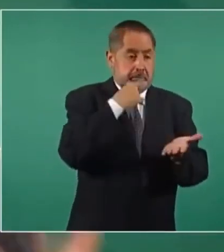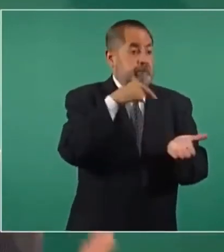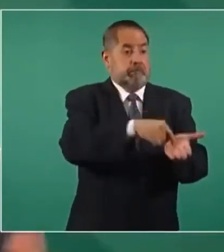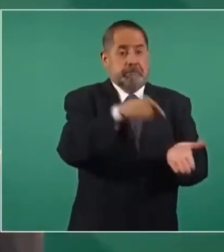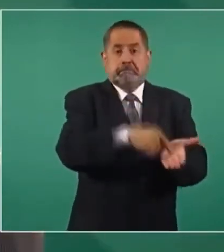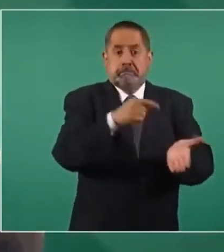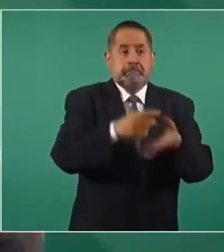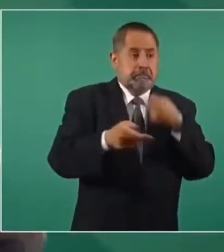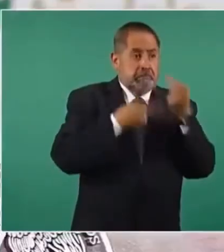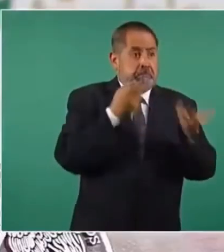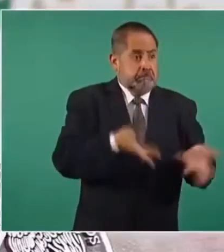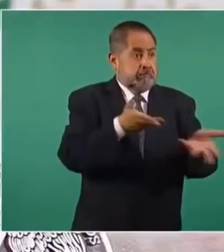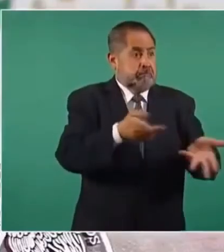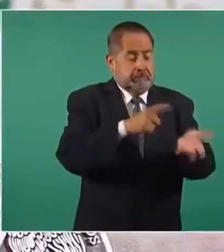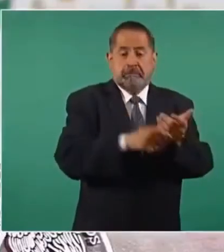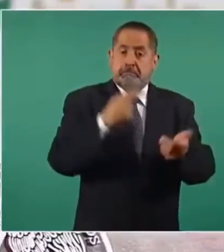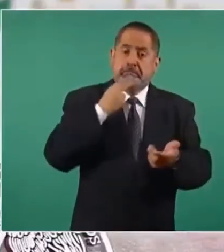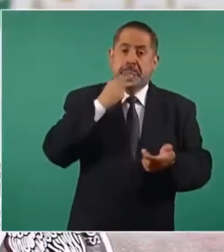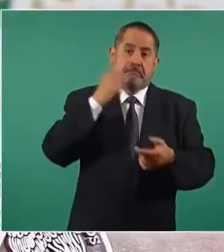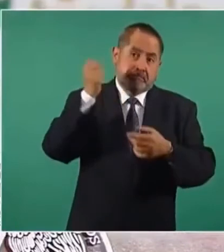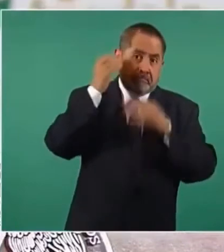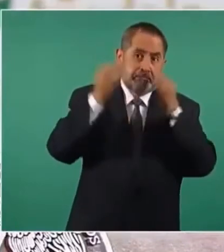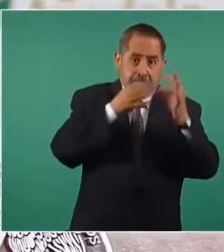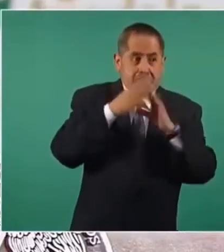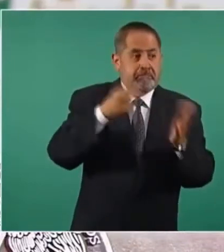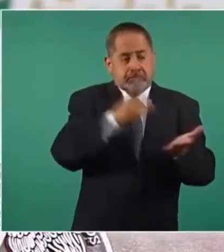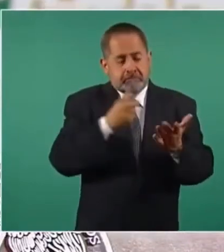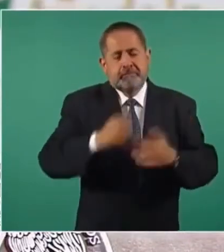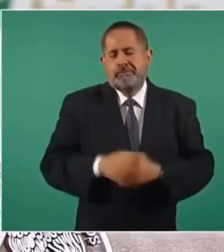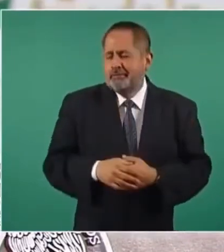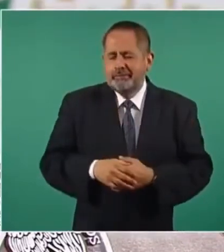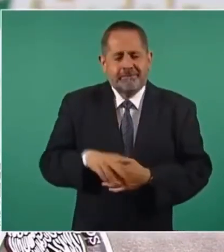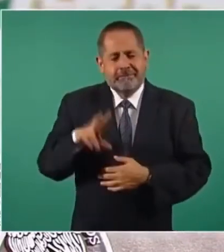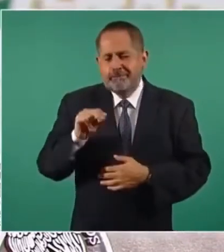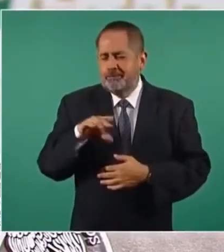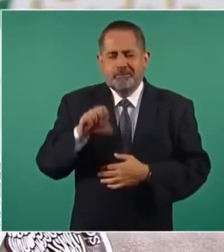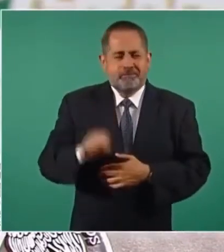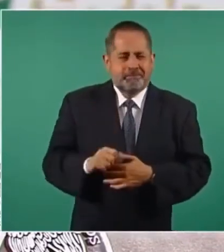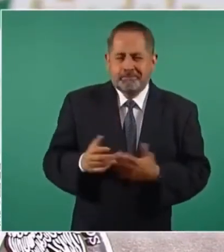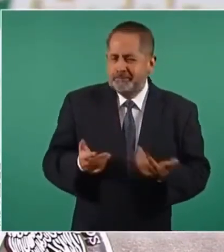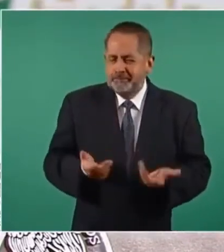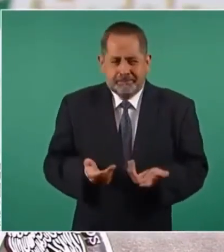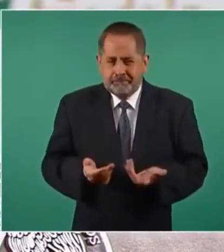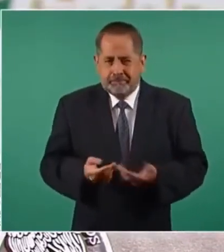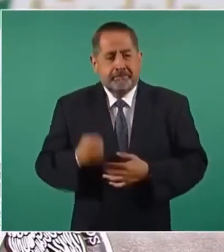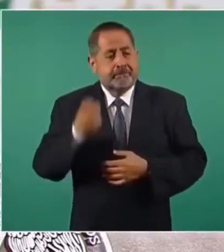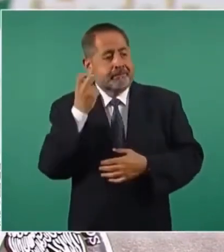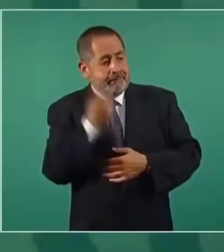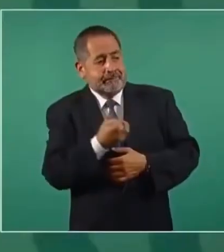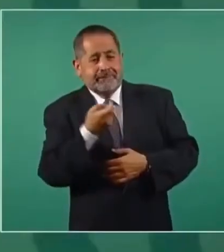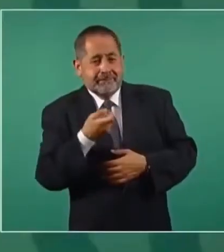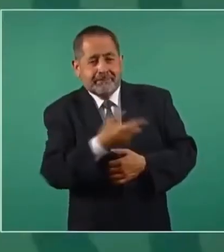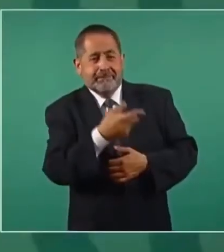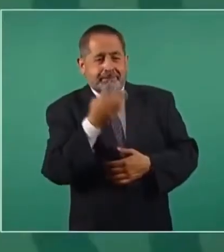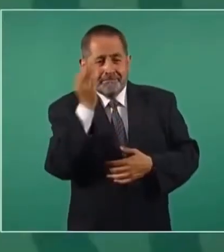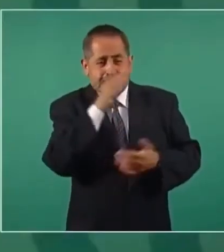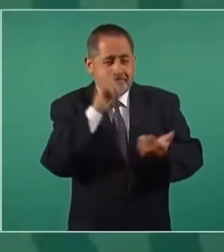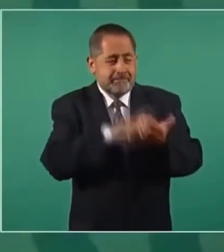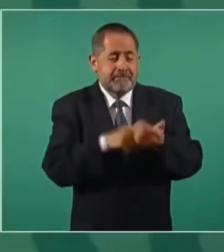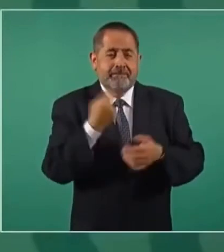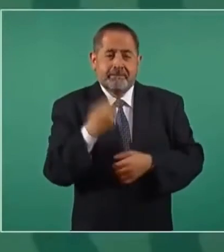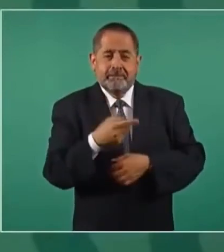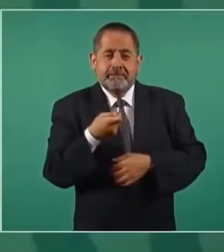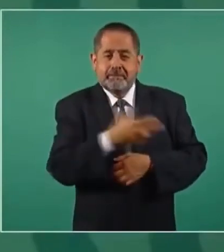promovido desde los foros de los medios de información. Este fenómeno es al que se le llama la infodemia. La